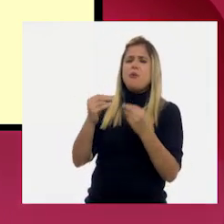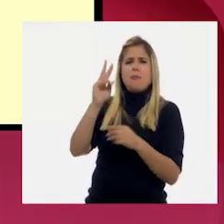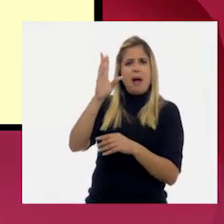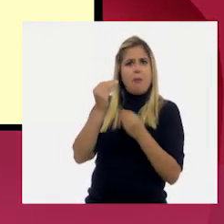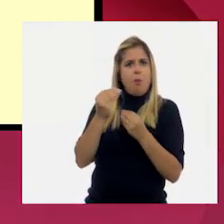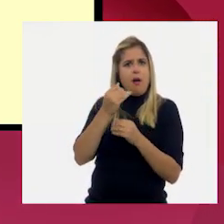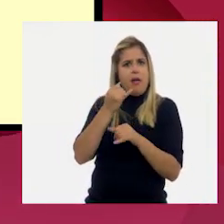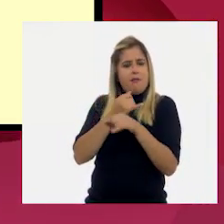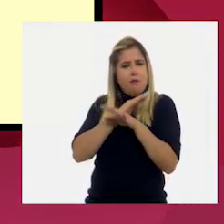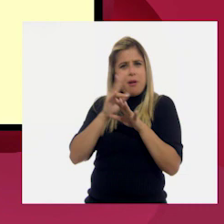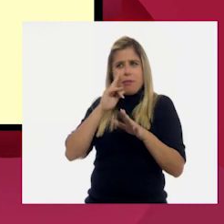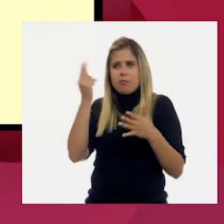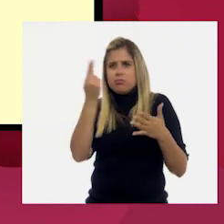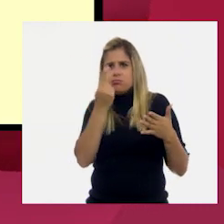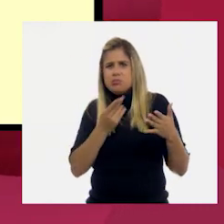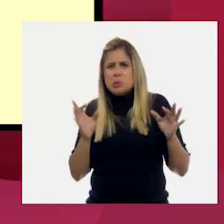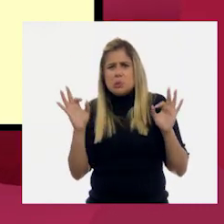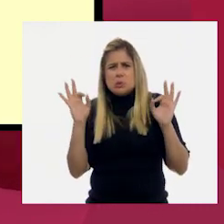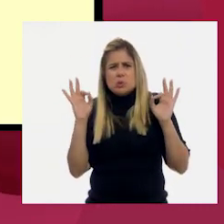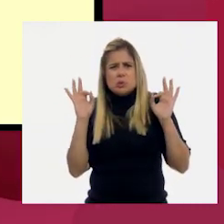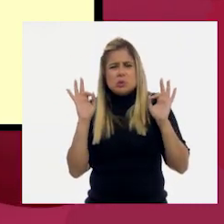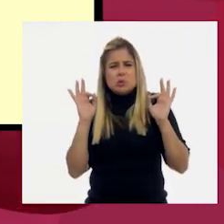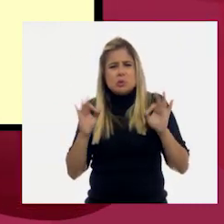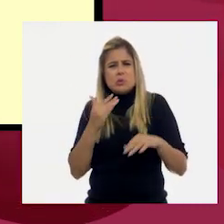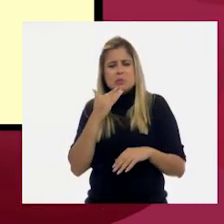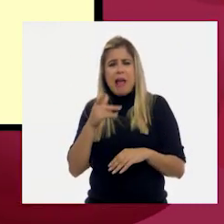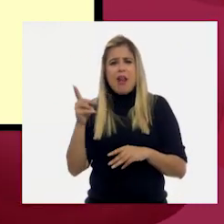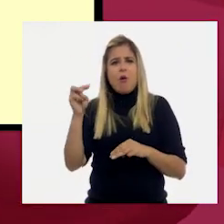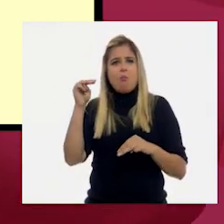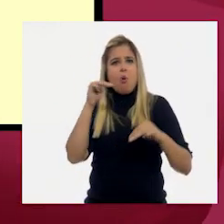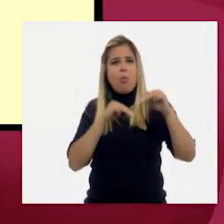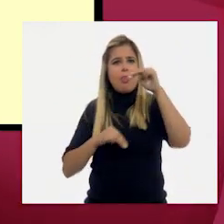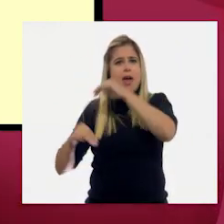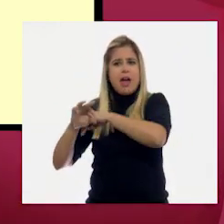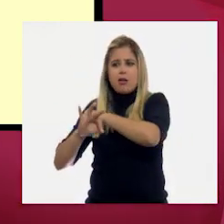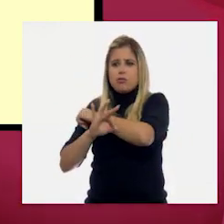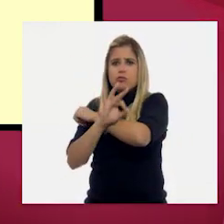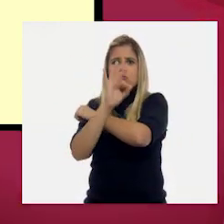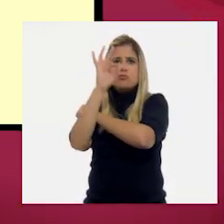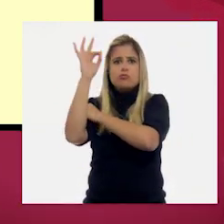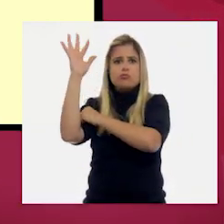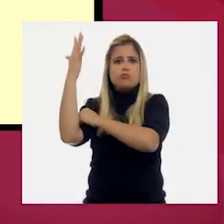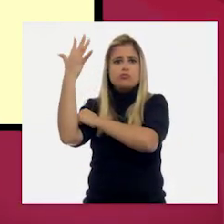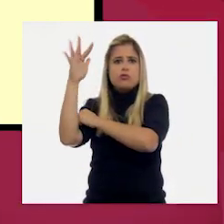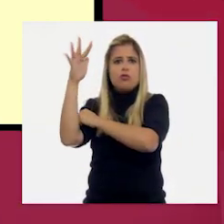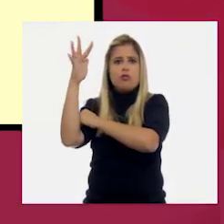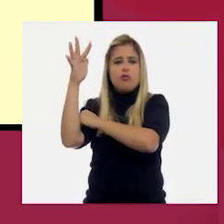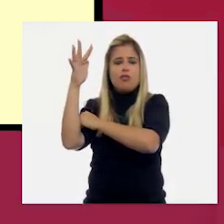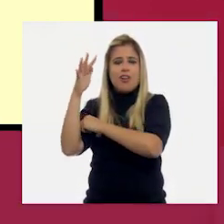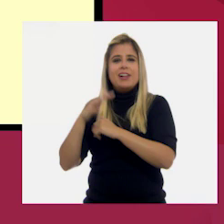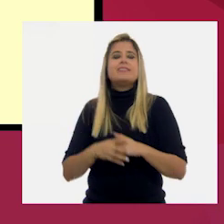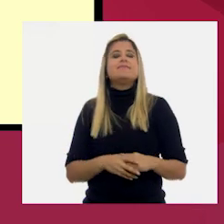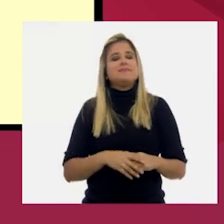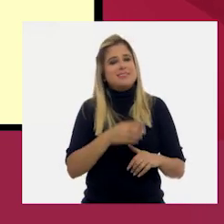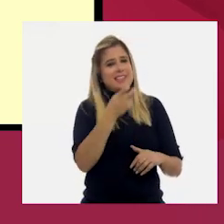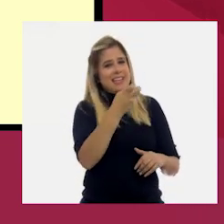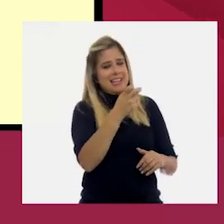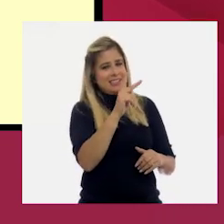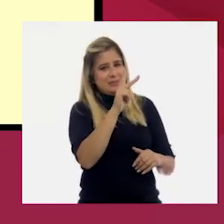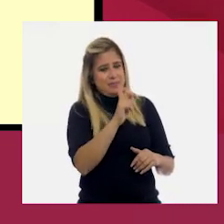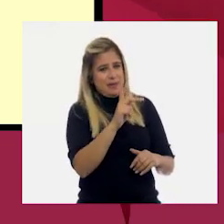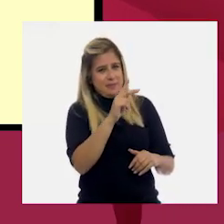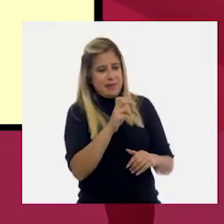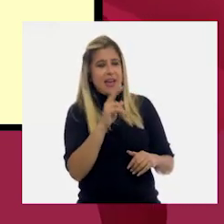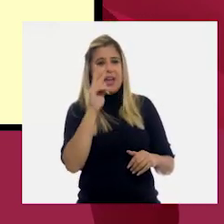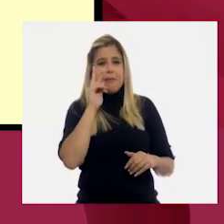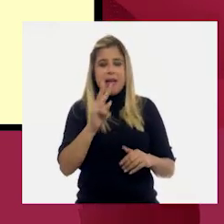información. Estoy así viendo es. También una montaña por donde sale el sol. Así es, Pepe. Bueno, aquí pues